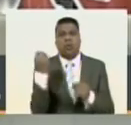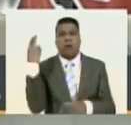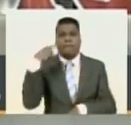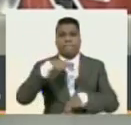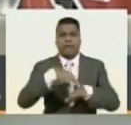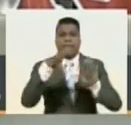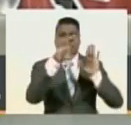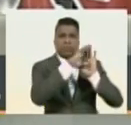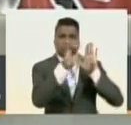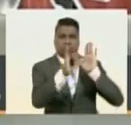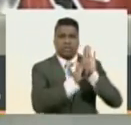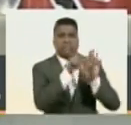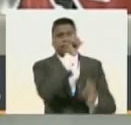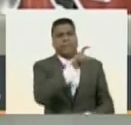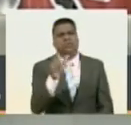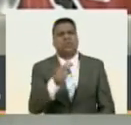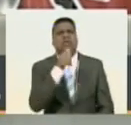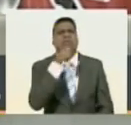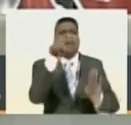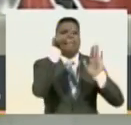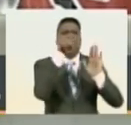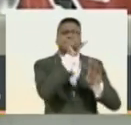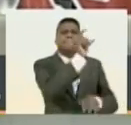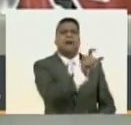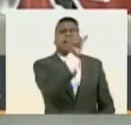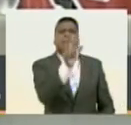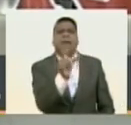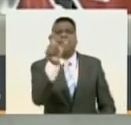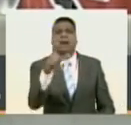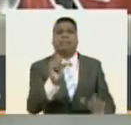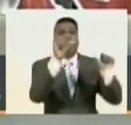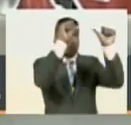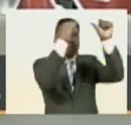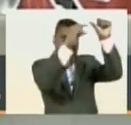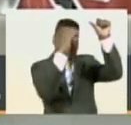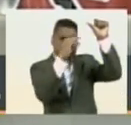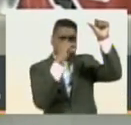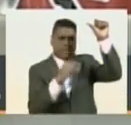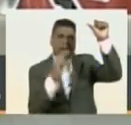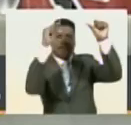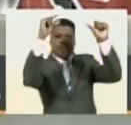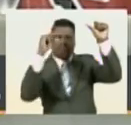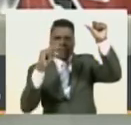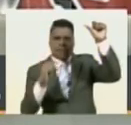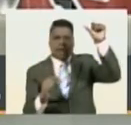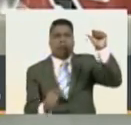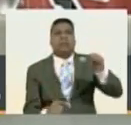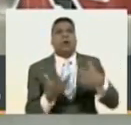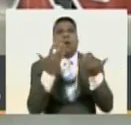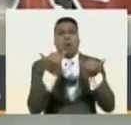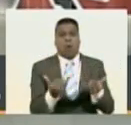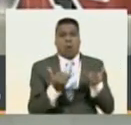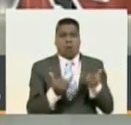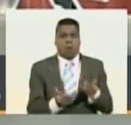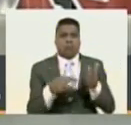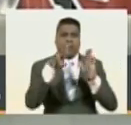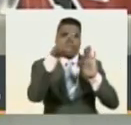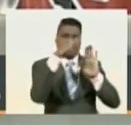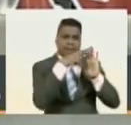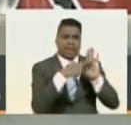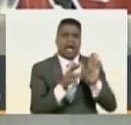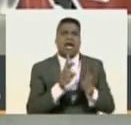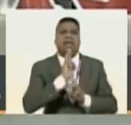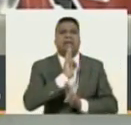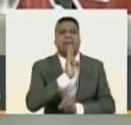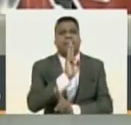la Junta Nacional Electoral en el día de hoy presentará al Consejo Nacional Electoral el resultado de